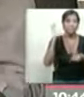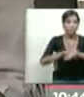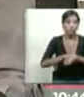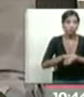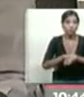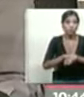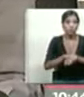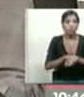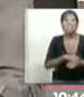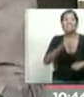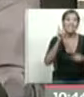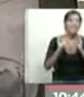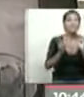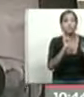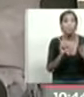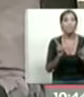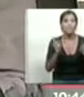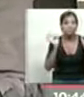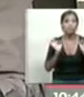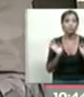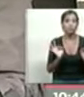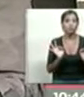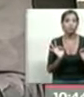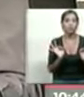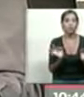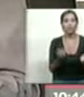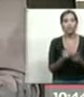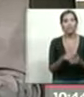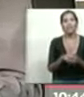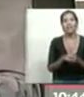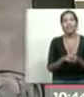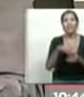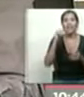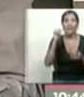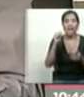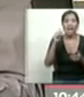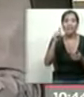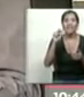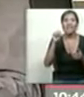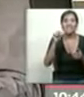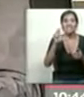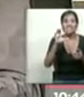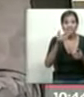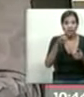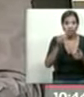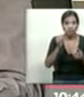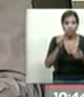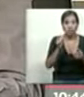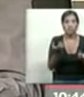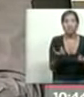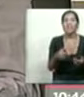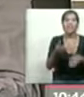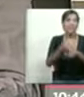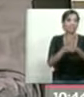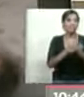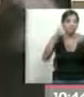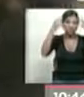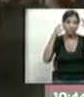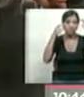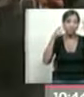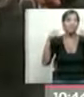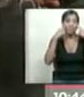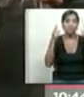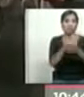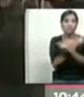preso. Y en algún momento determinado fue Alan García, porque era antichavista. Claro. y miren cómo terminó, ¿verdad? En